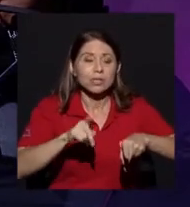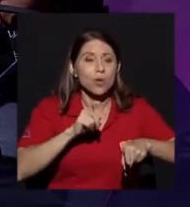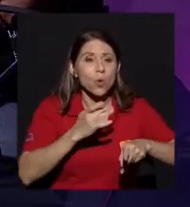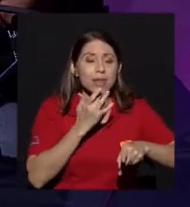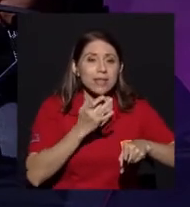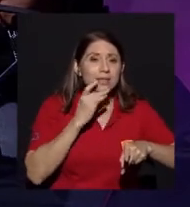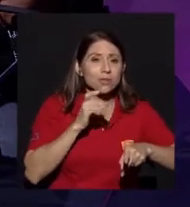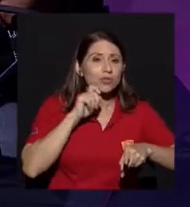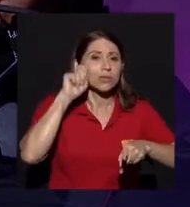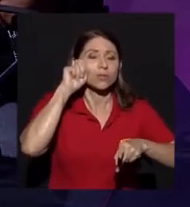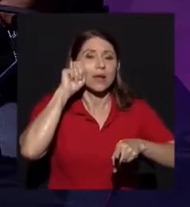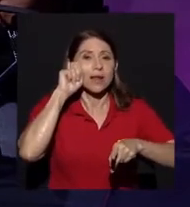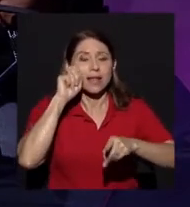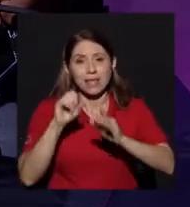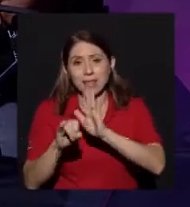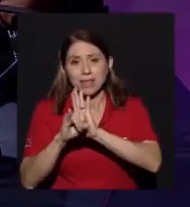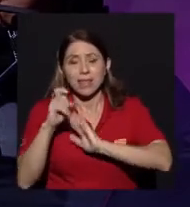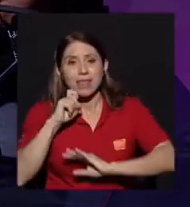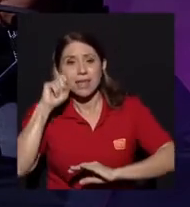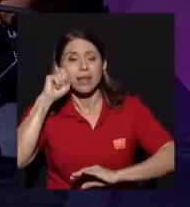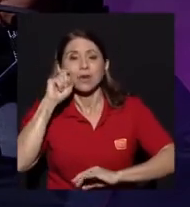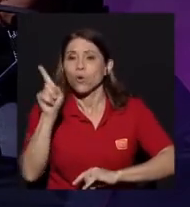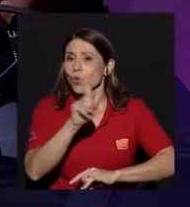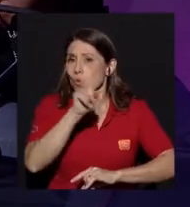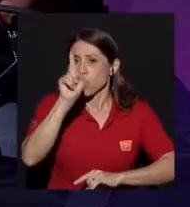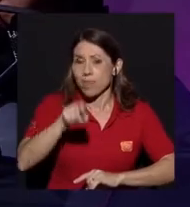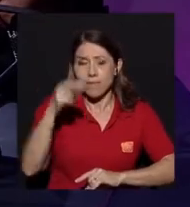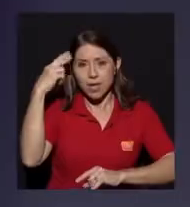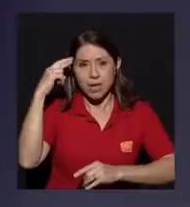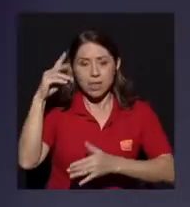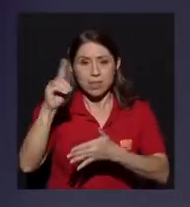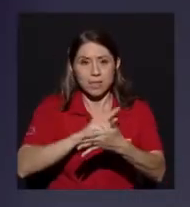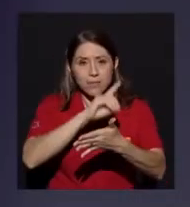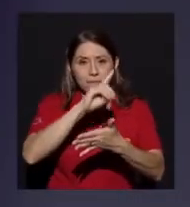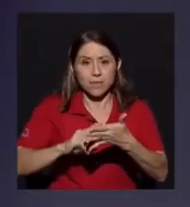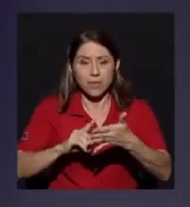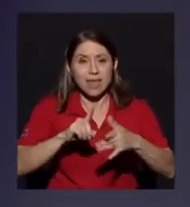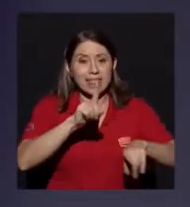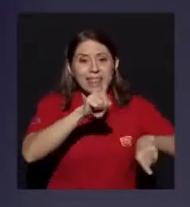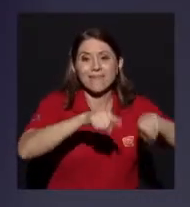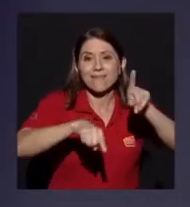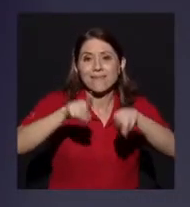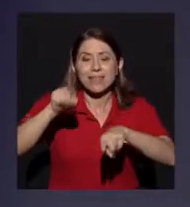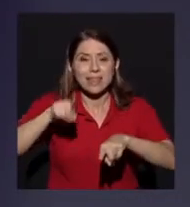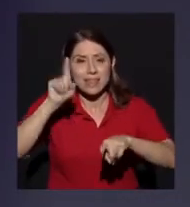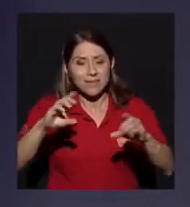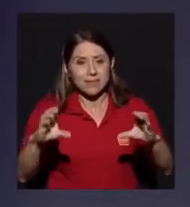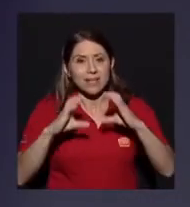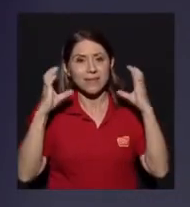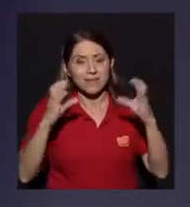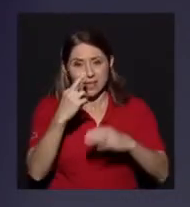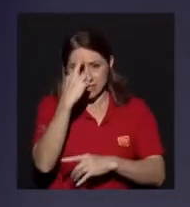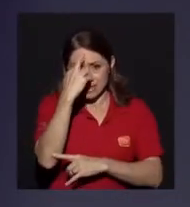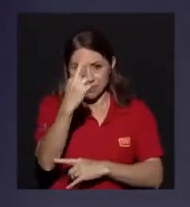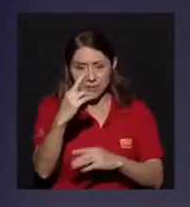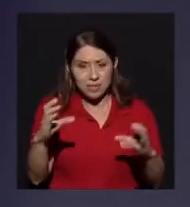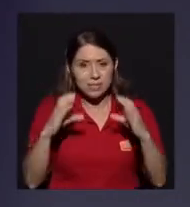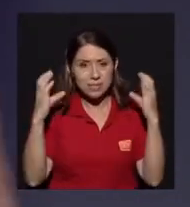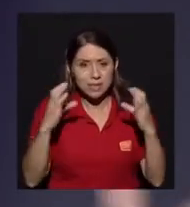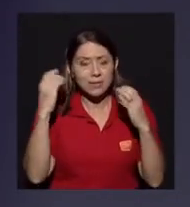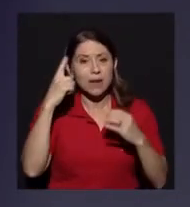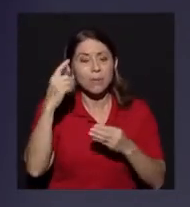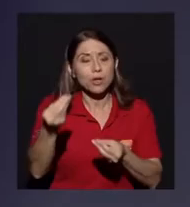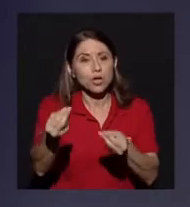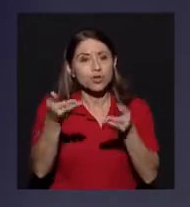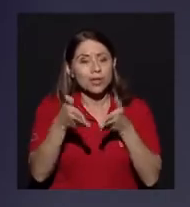no son motivos de discriminación y que la diversidad debe celebrarse que la diversidad se respeta y se celebra porque nos da